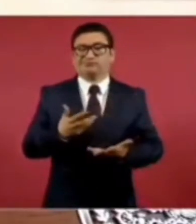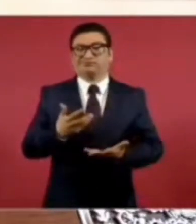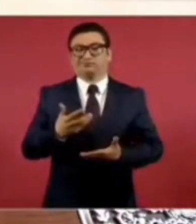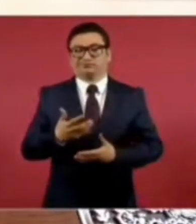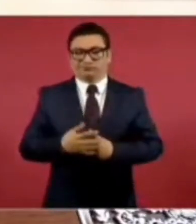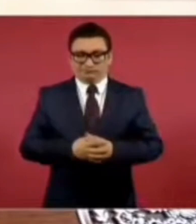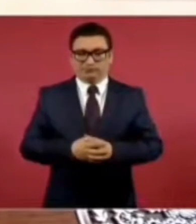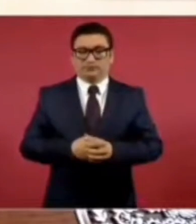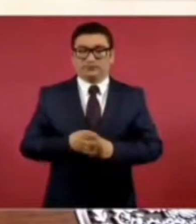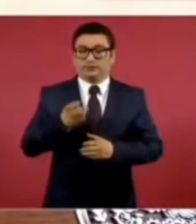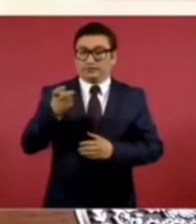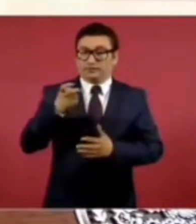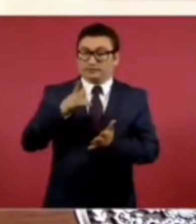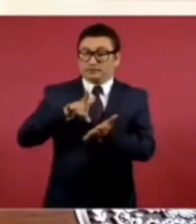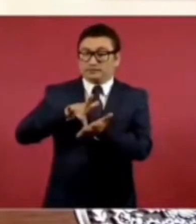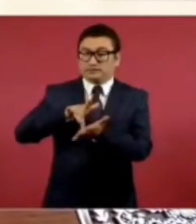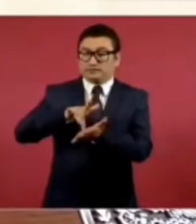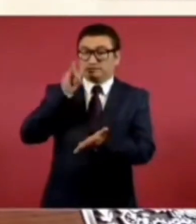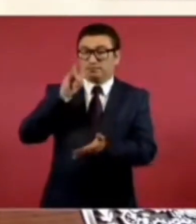Entonces, la enseñanza mayor